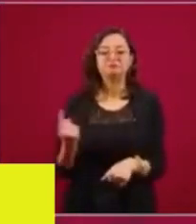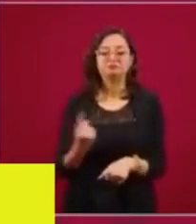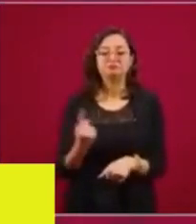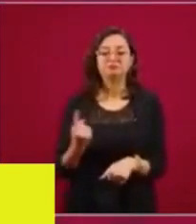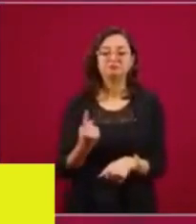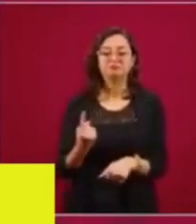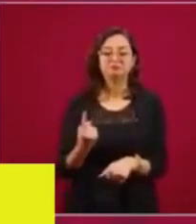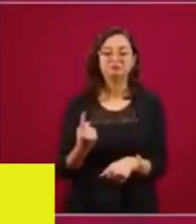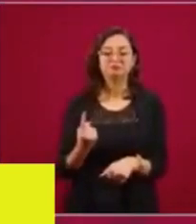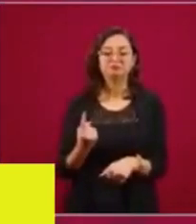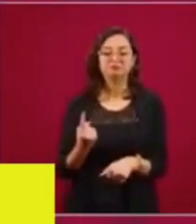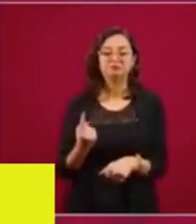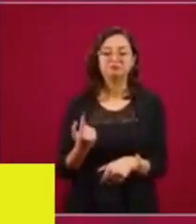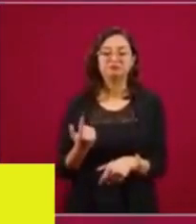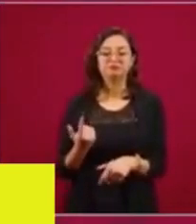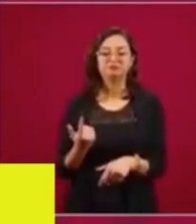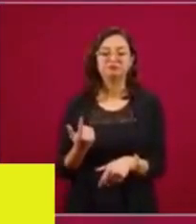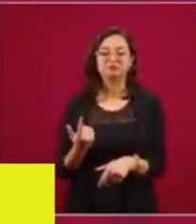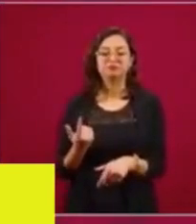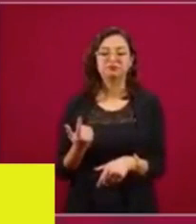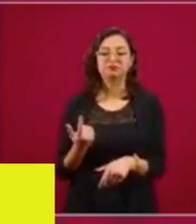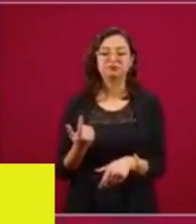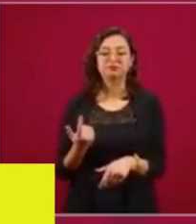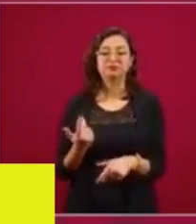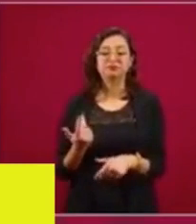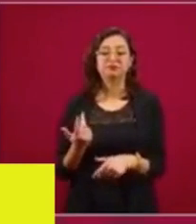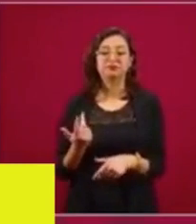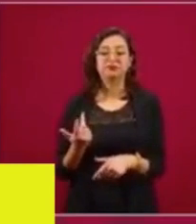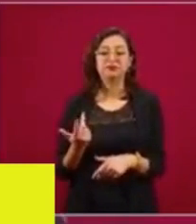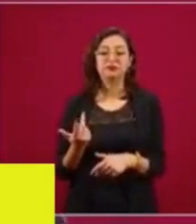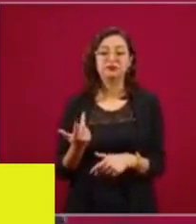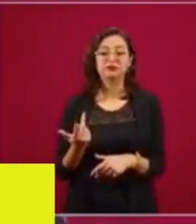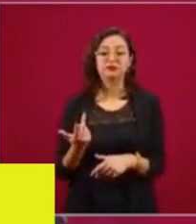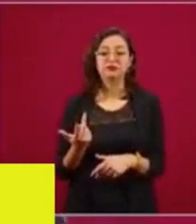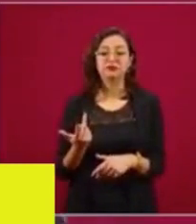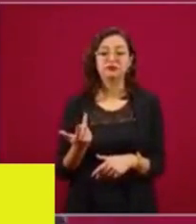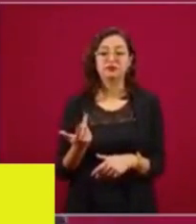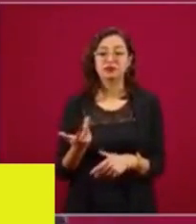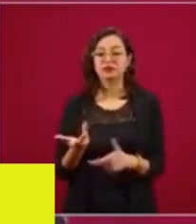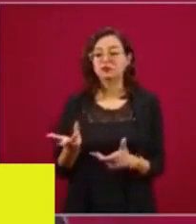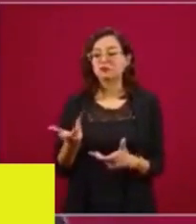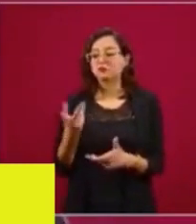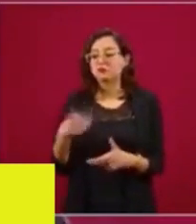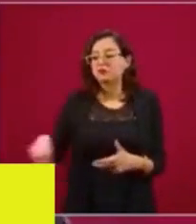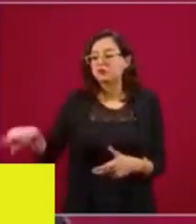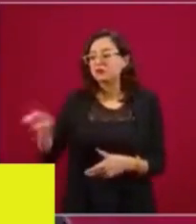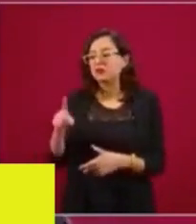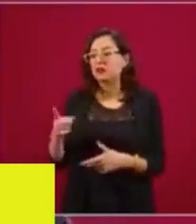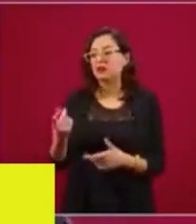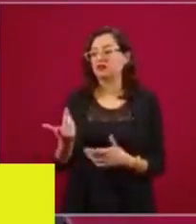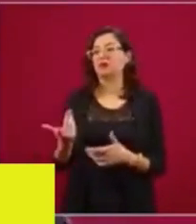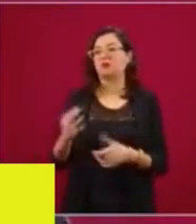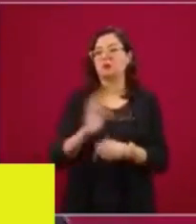los trabajos que hicieron en las elecciones a favor de los candidatos